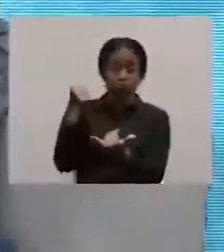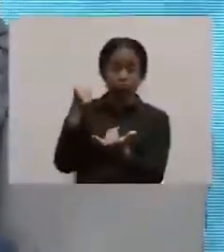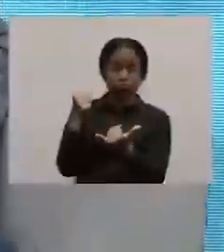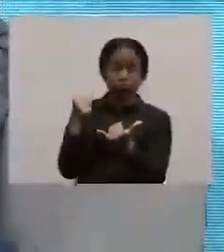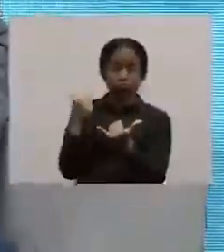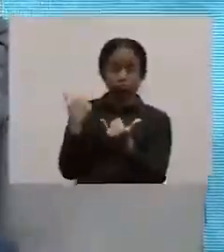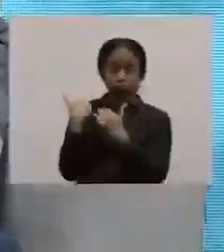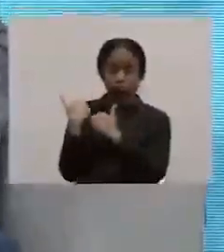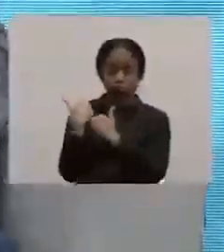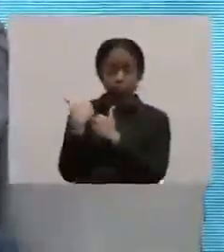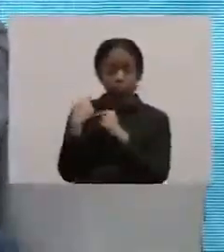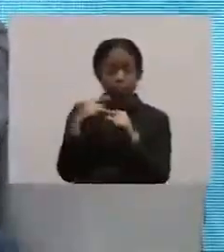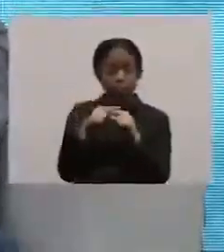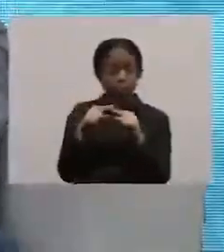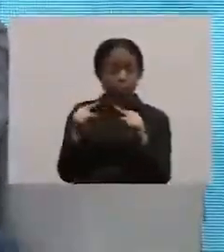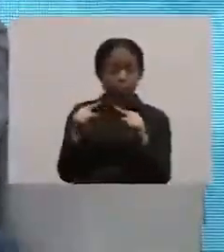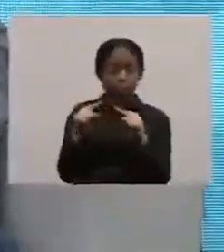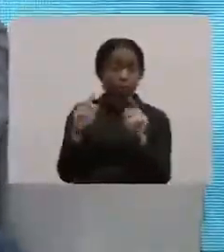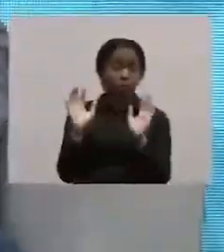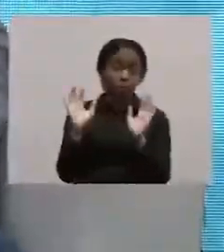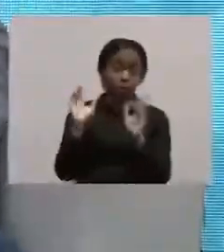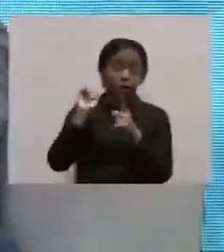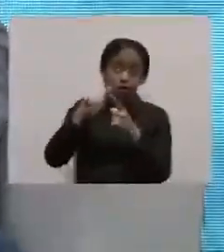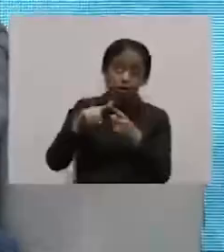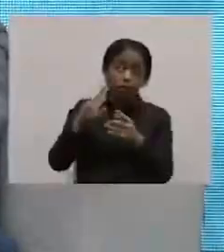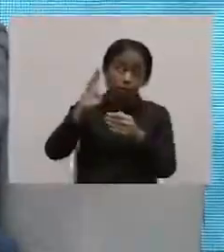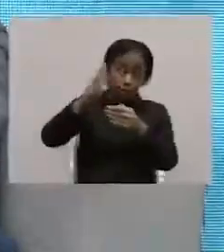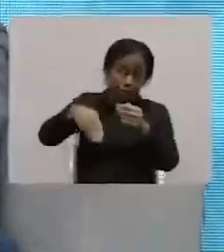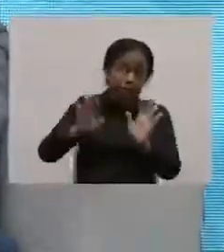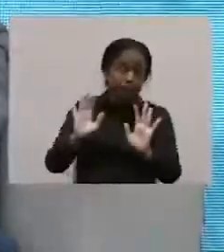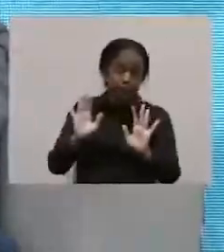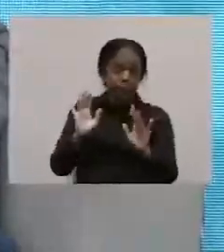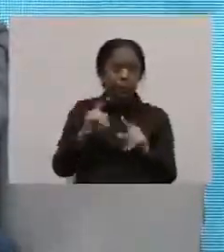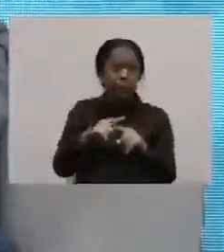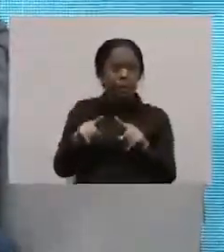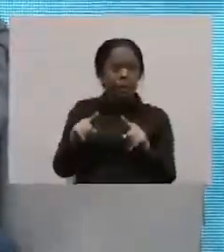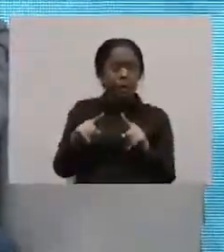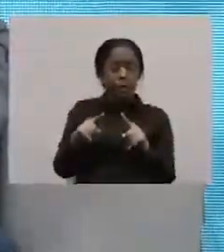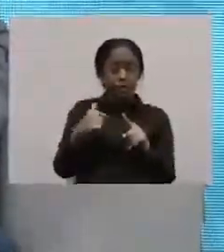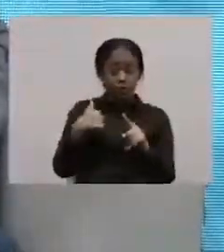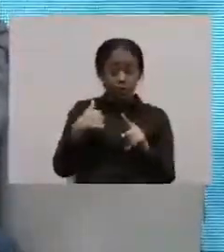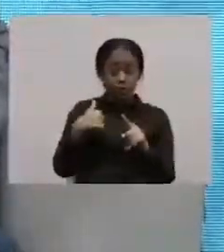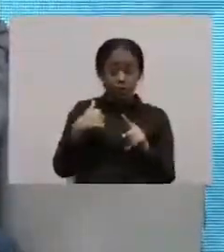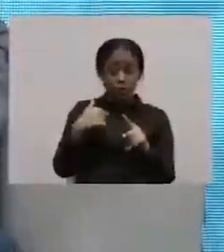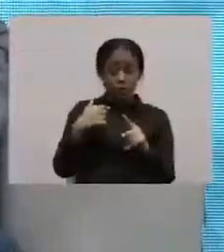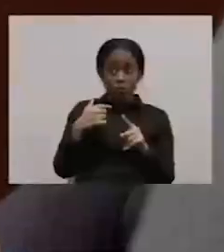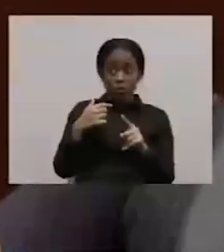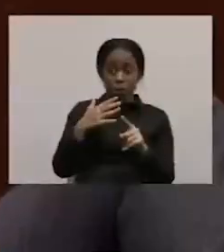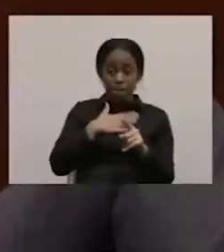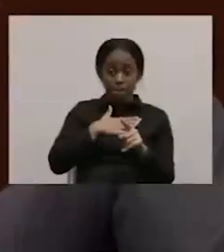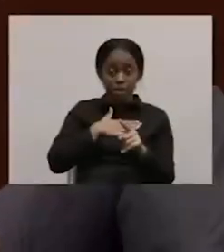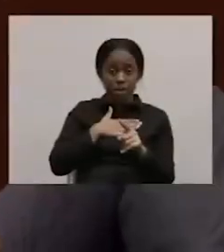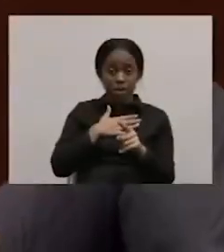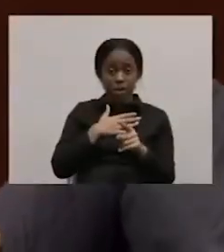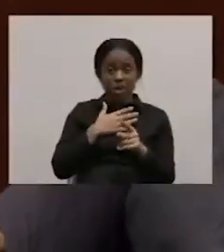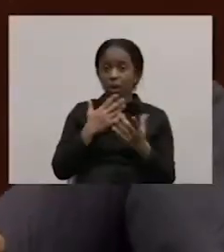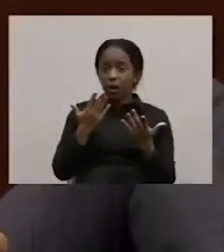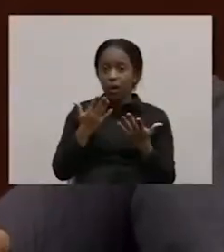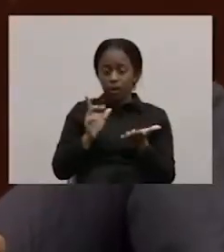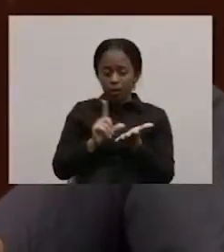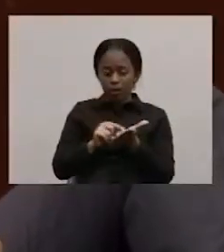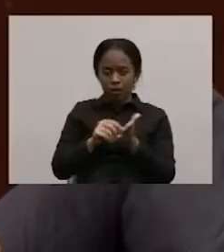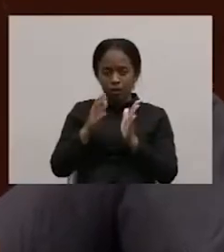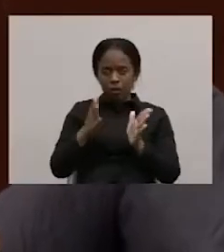yo, hasta que Pepín quiera, ¿no es verdad? Ahora, lo que no me va a quitar absolutamente nadie es mi condición de